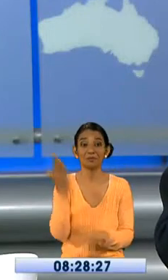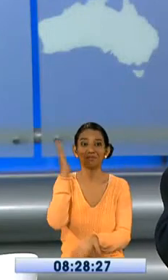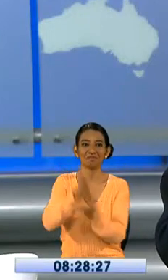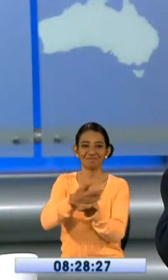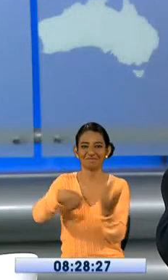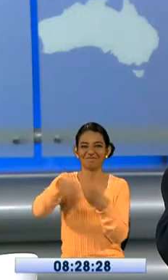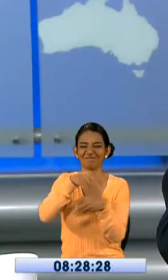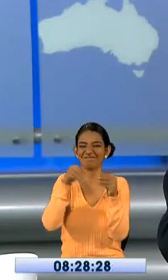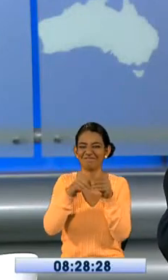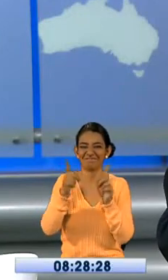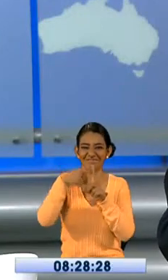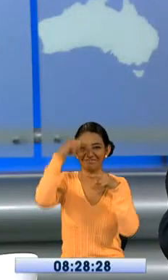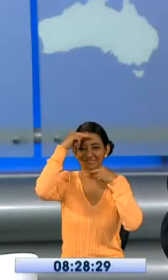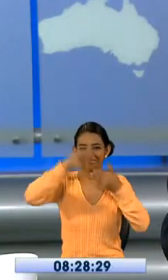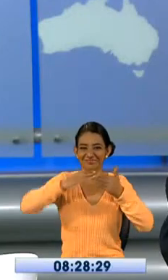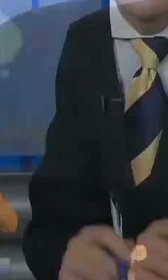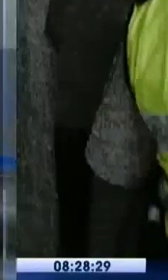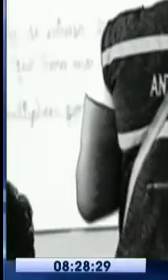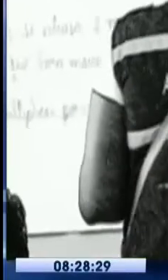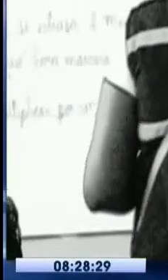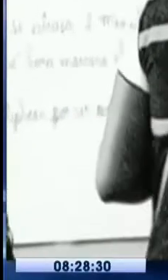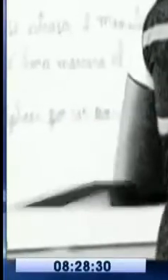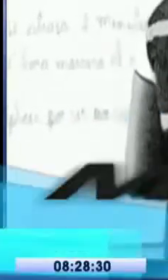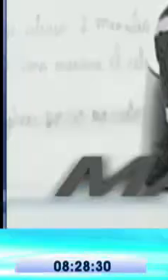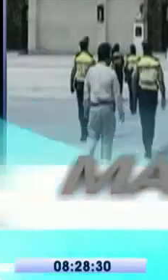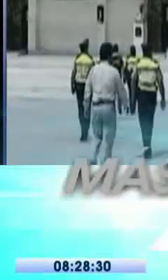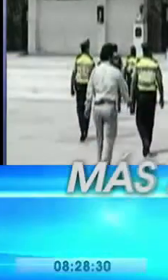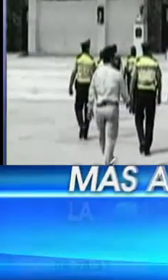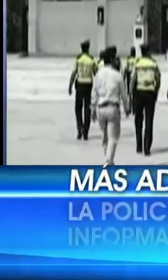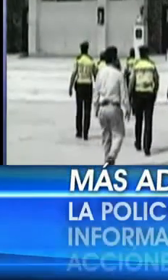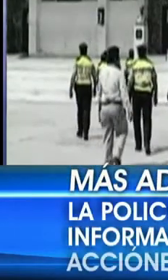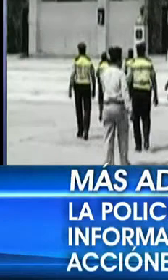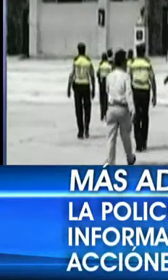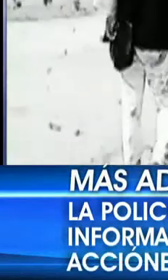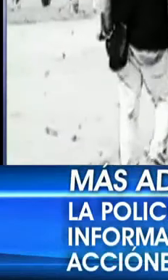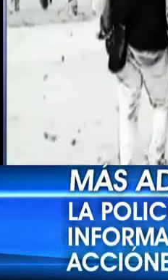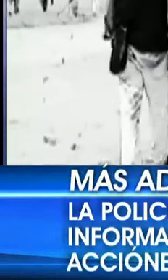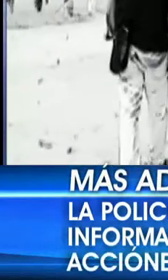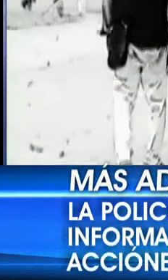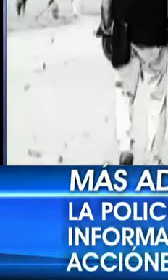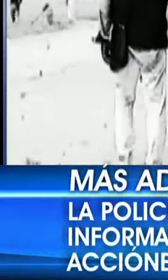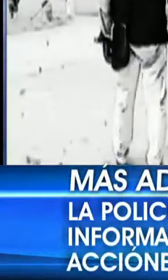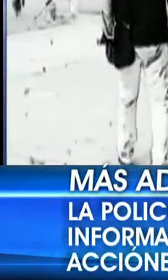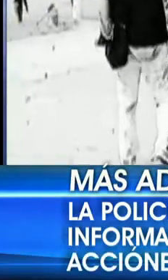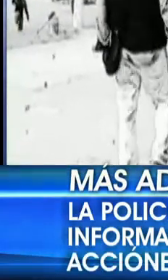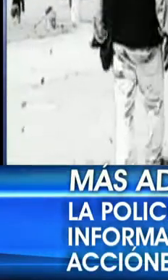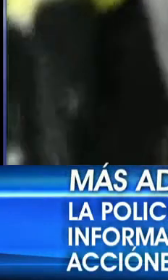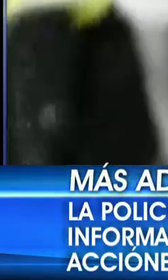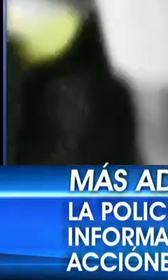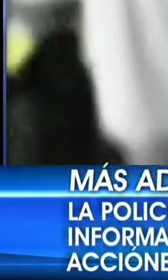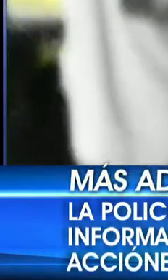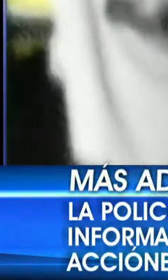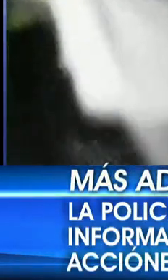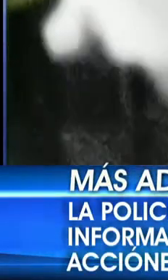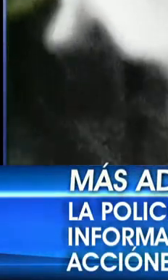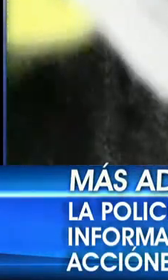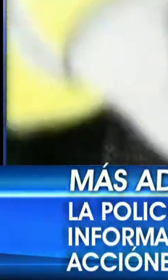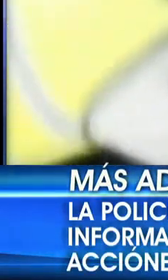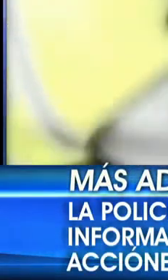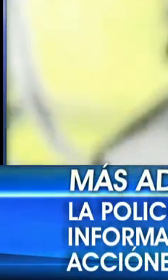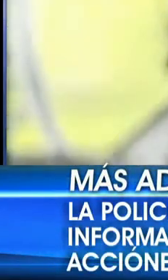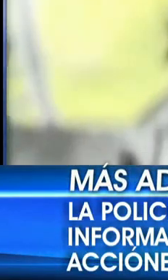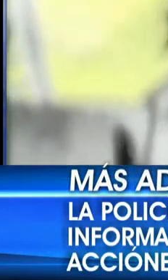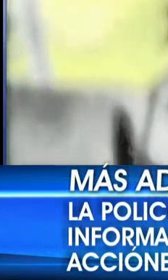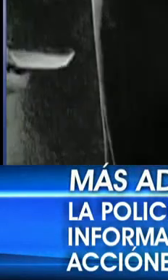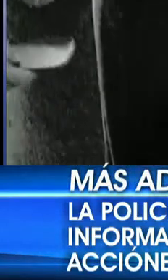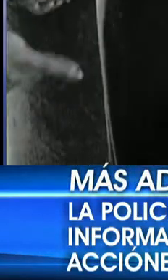en este primer noticiero de la comunidad. Y más adelante, al volver, saber reconocer a los delincuentes y brindar